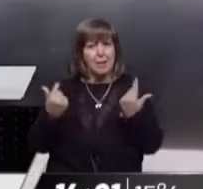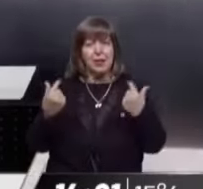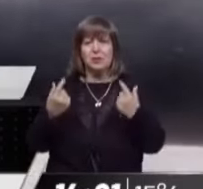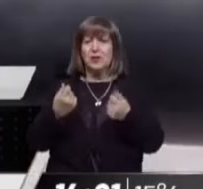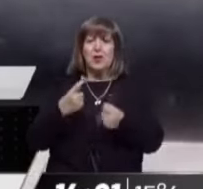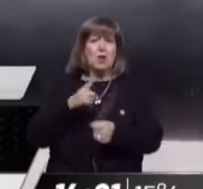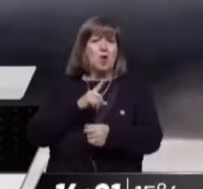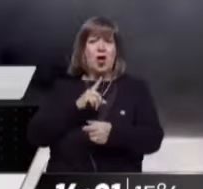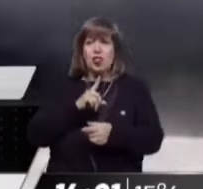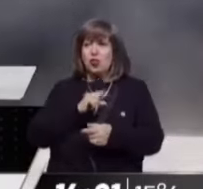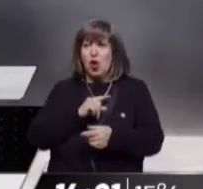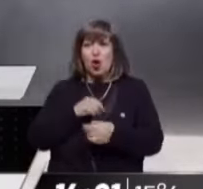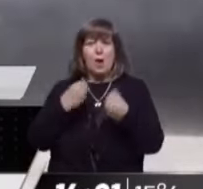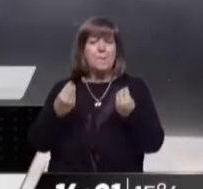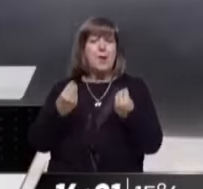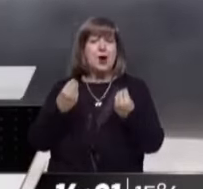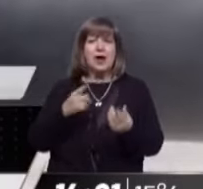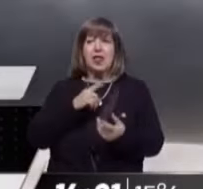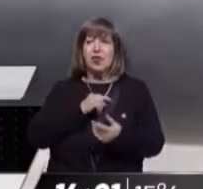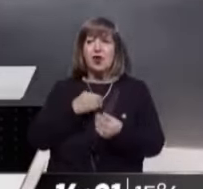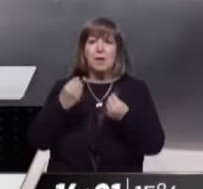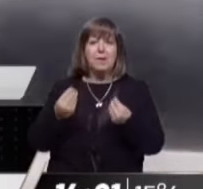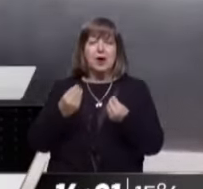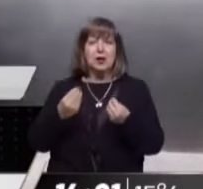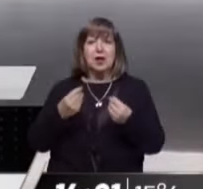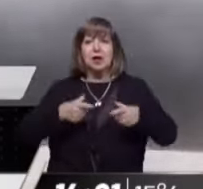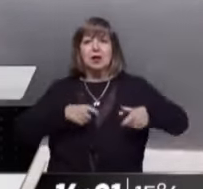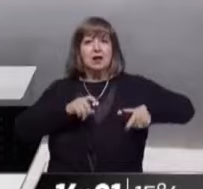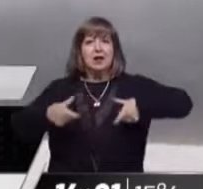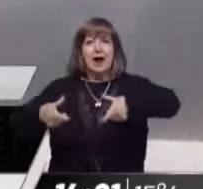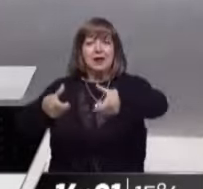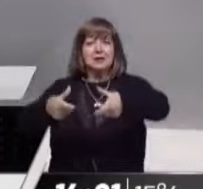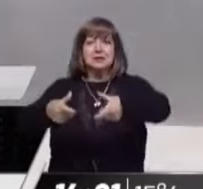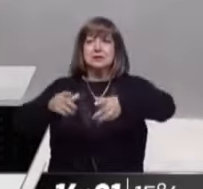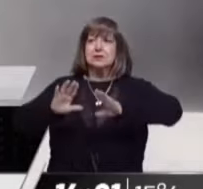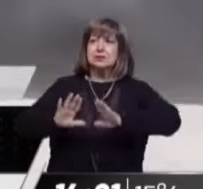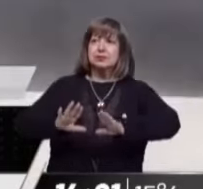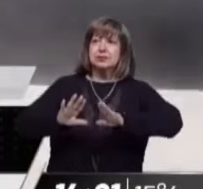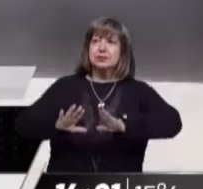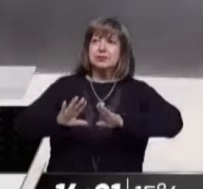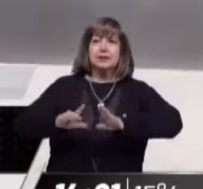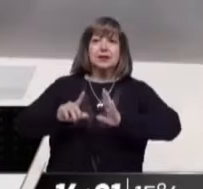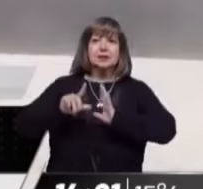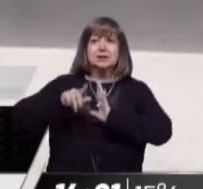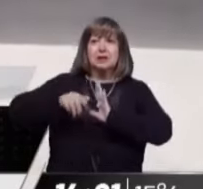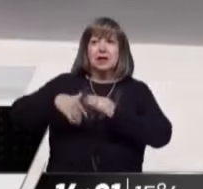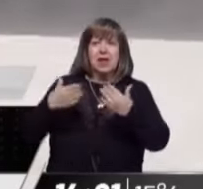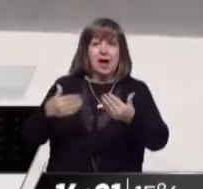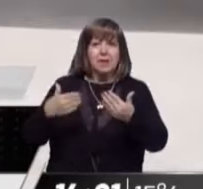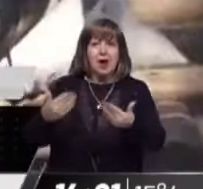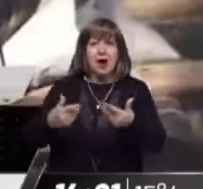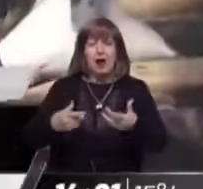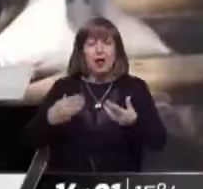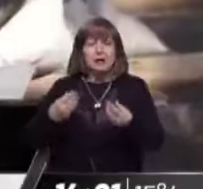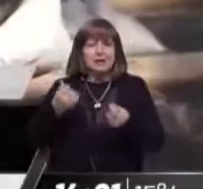caiga, sí nos duele que el gasoducto se deteriore y no pueda ser